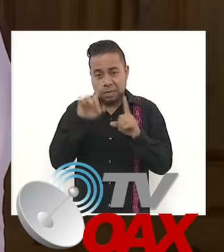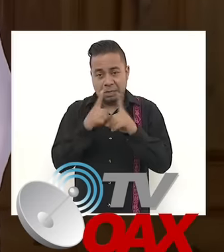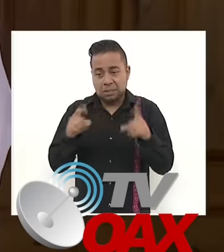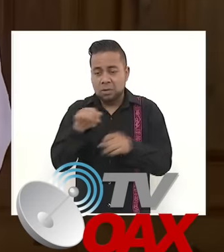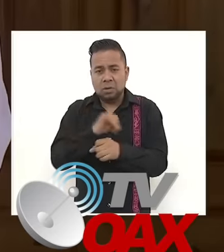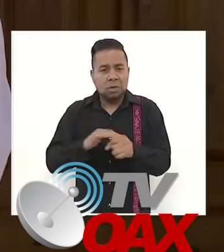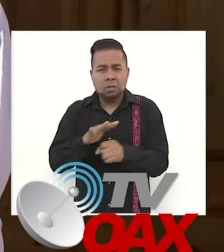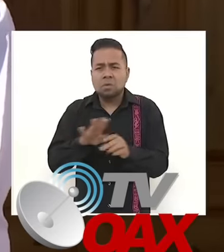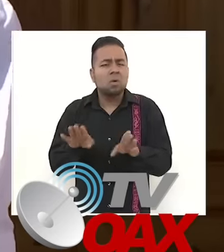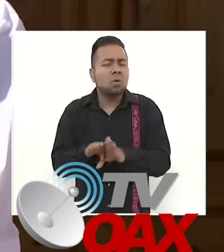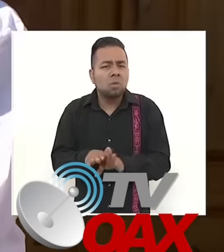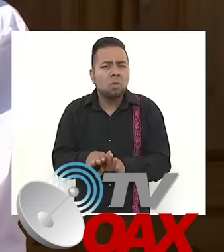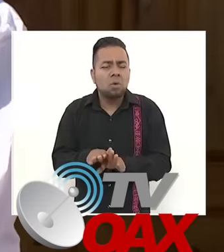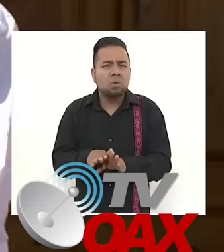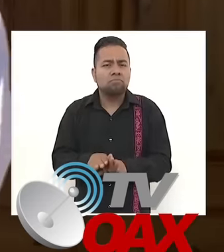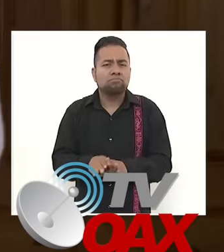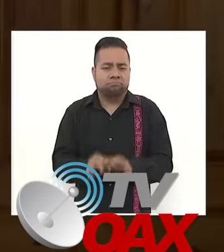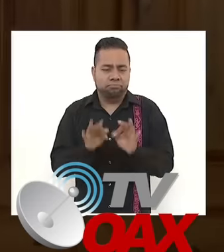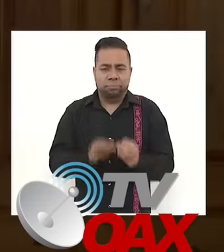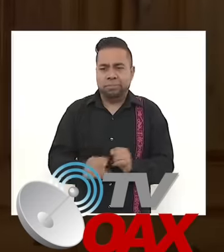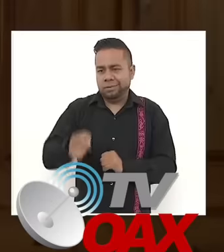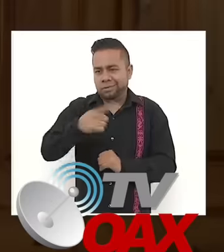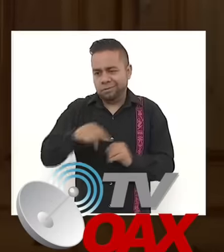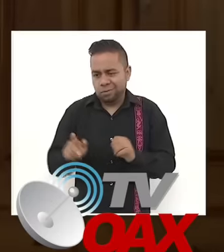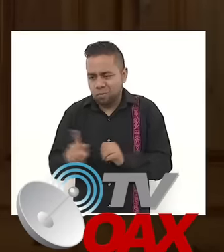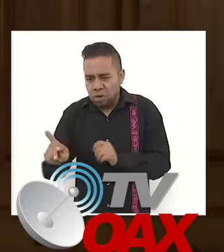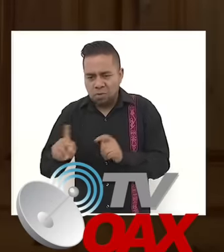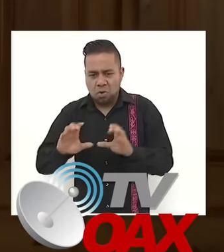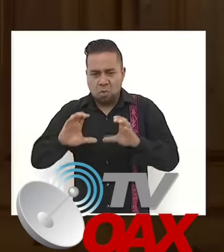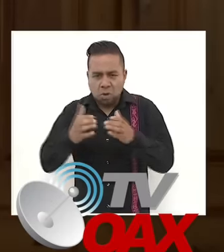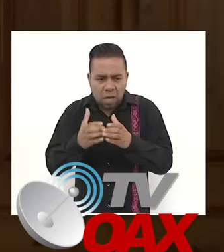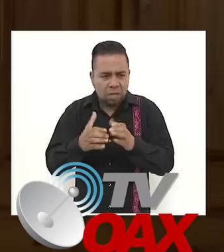Istmo? Con la participación de las comunidades,